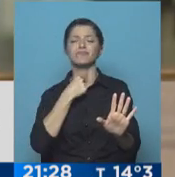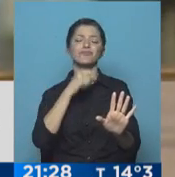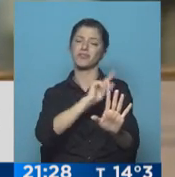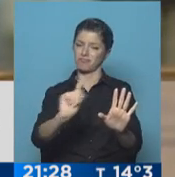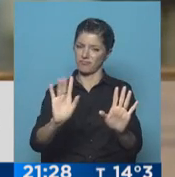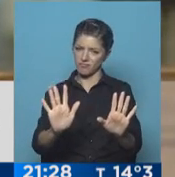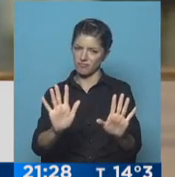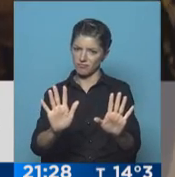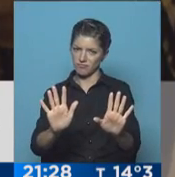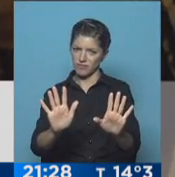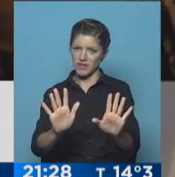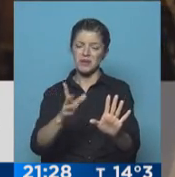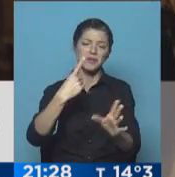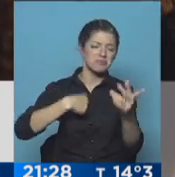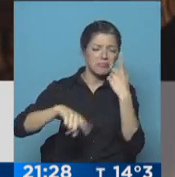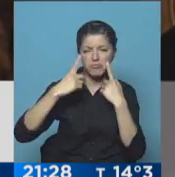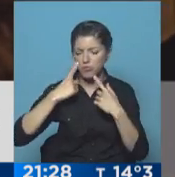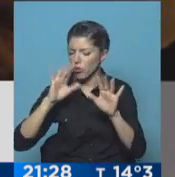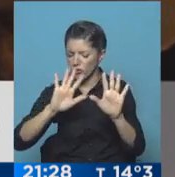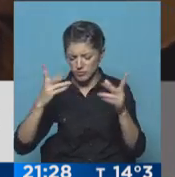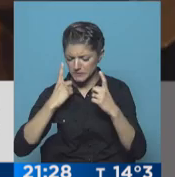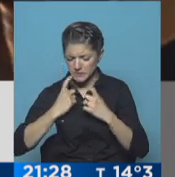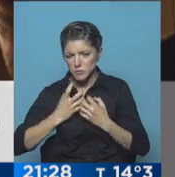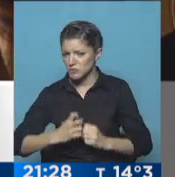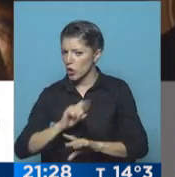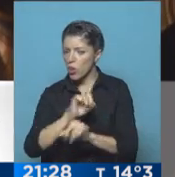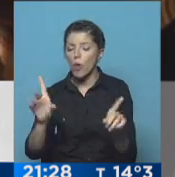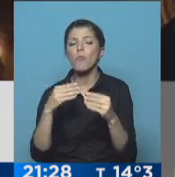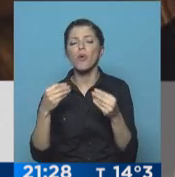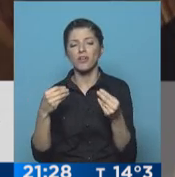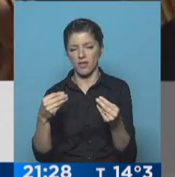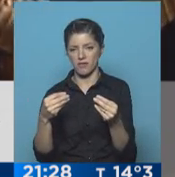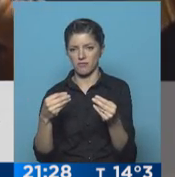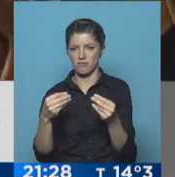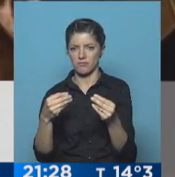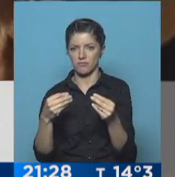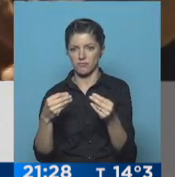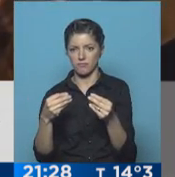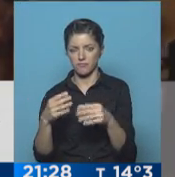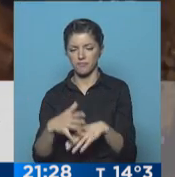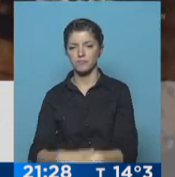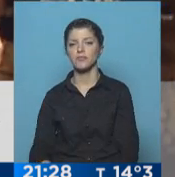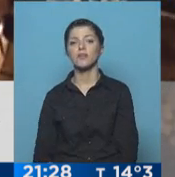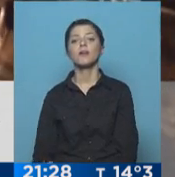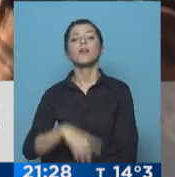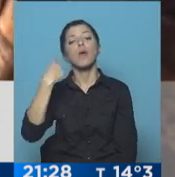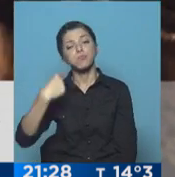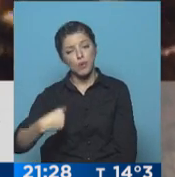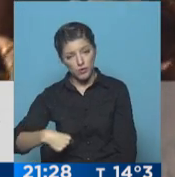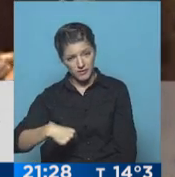no quiero entristecernos, no quiero entristecernos porque las cosas,